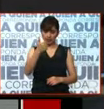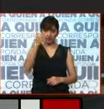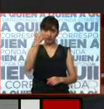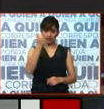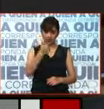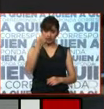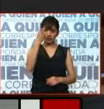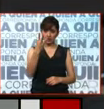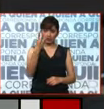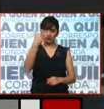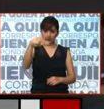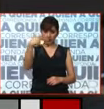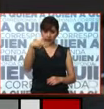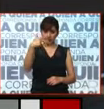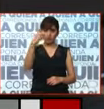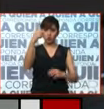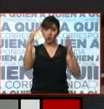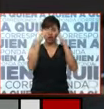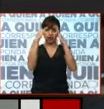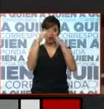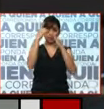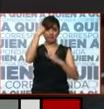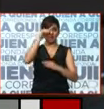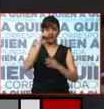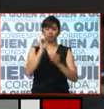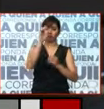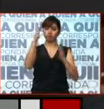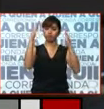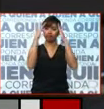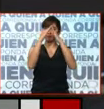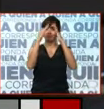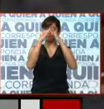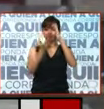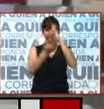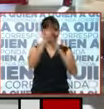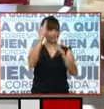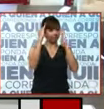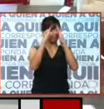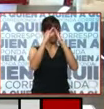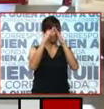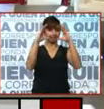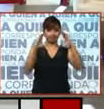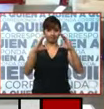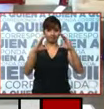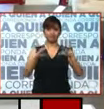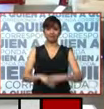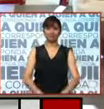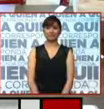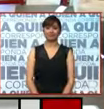5166-2313. Una casita para que nos hablen y se la puedan llevar, ahora sí que, a su casa.